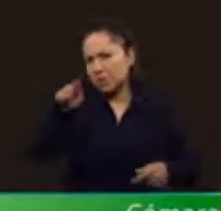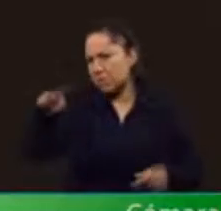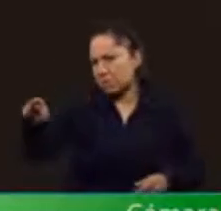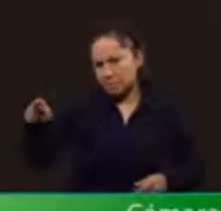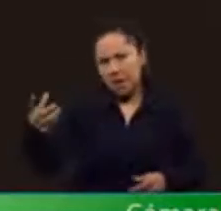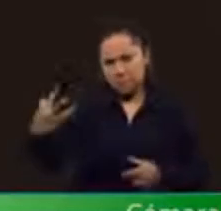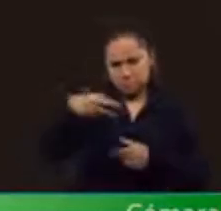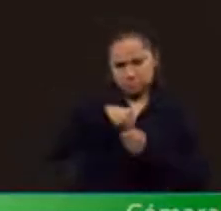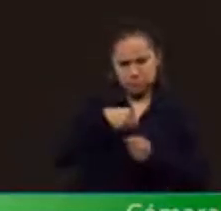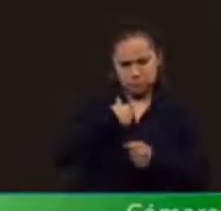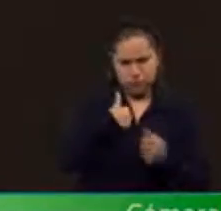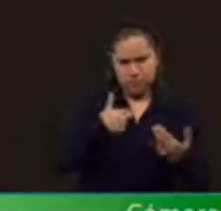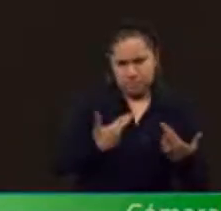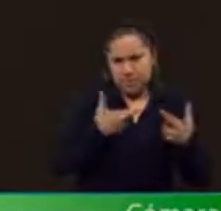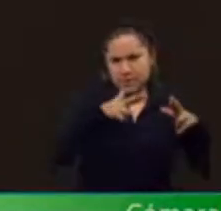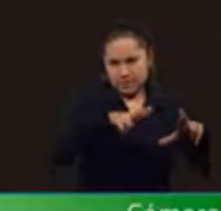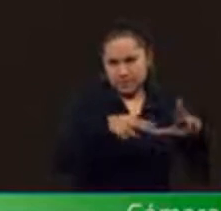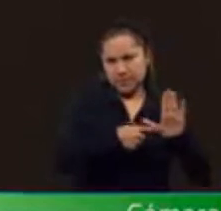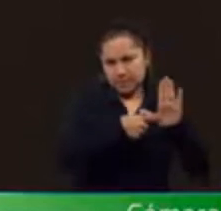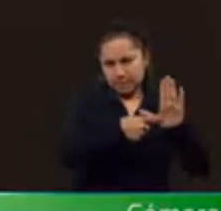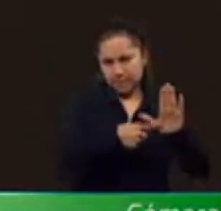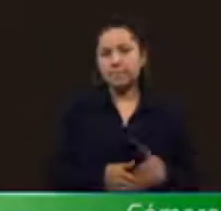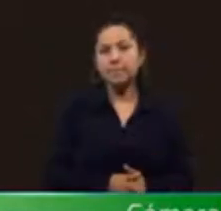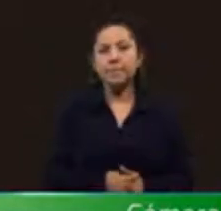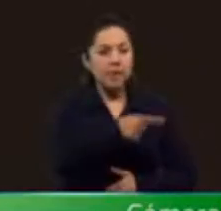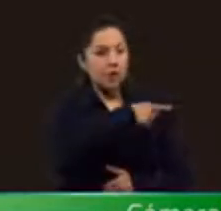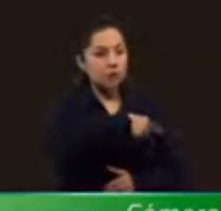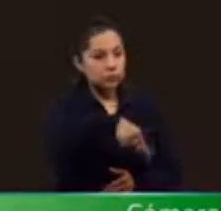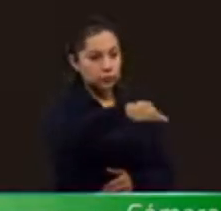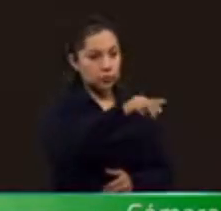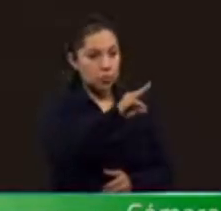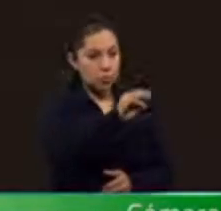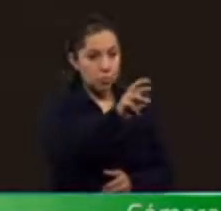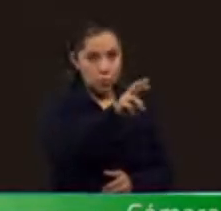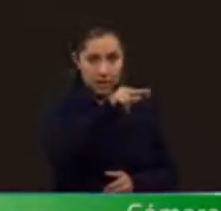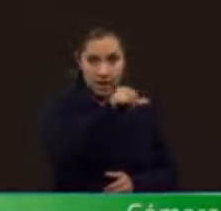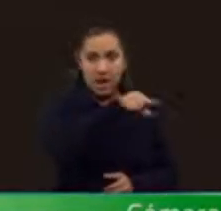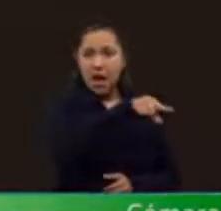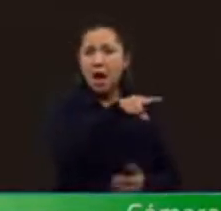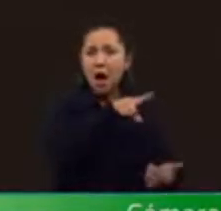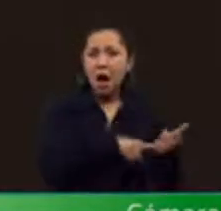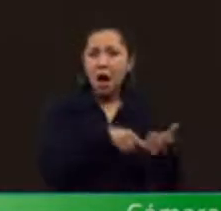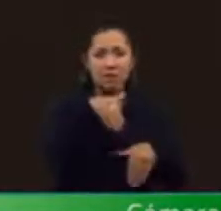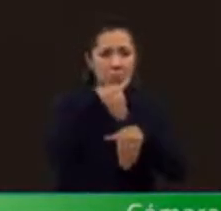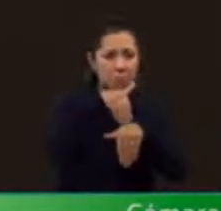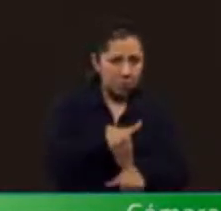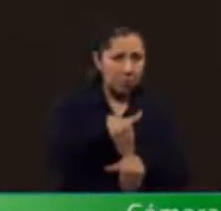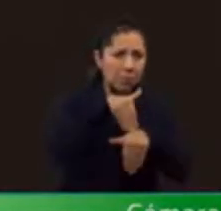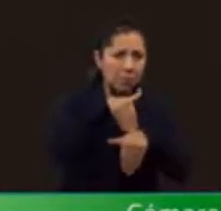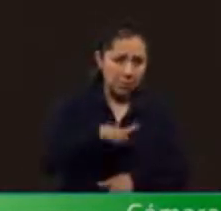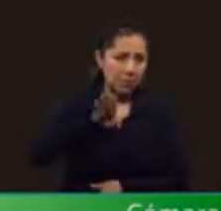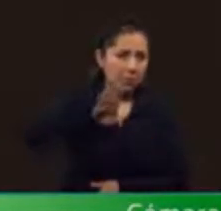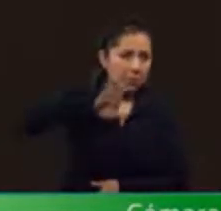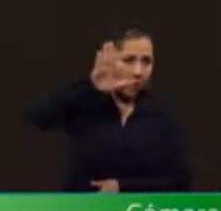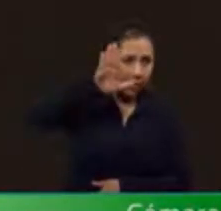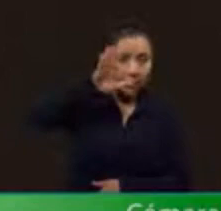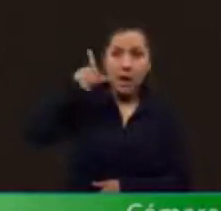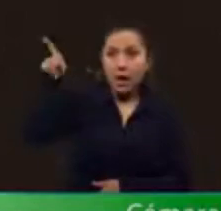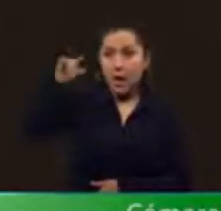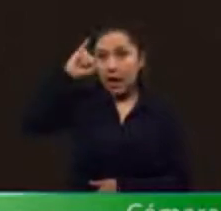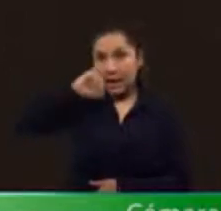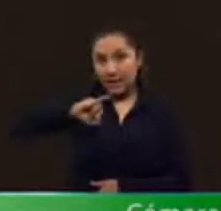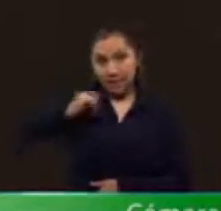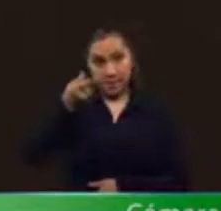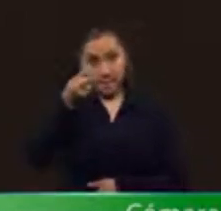Los morenos solo son levantadedos, sin analizar lo que les pida su patrón,